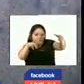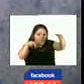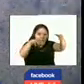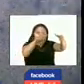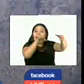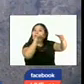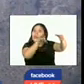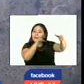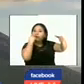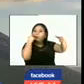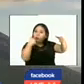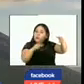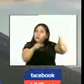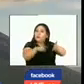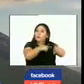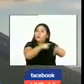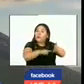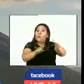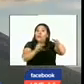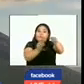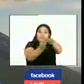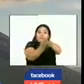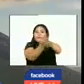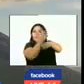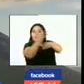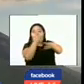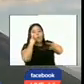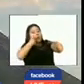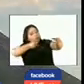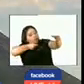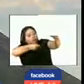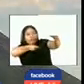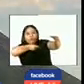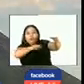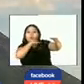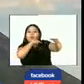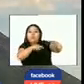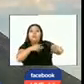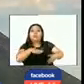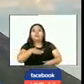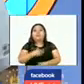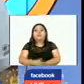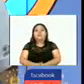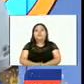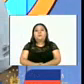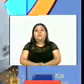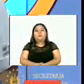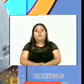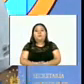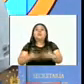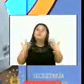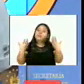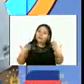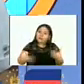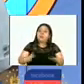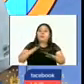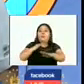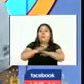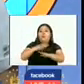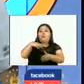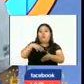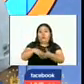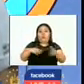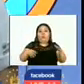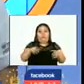en esa zona, pues el coloso sigue en monitoreo a consecuencia de las explosiones. El personal de protección civil que